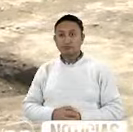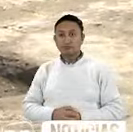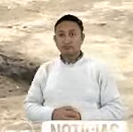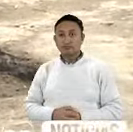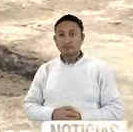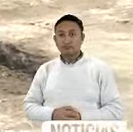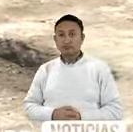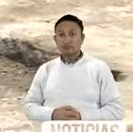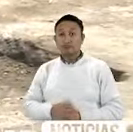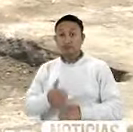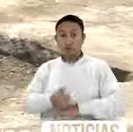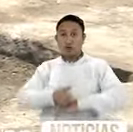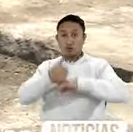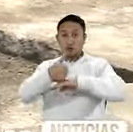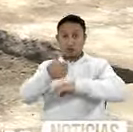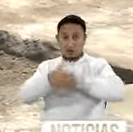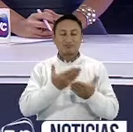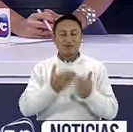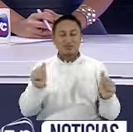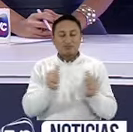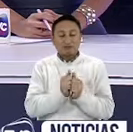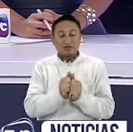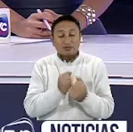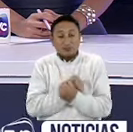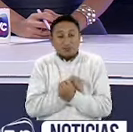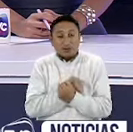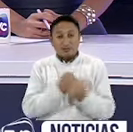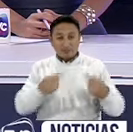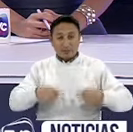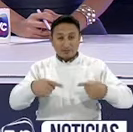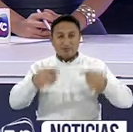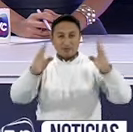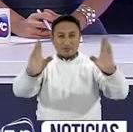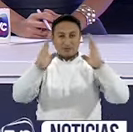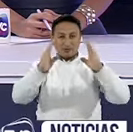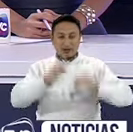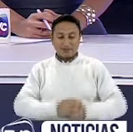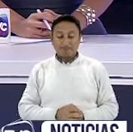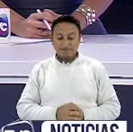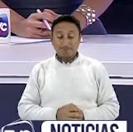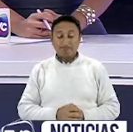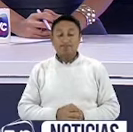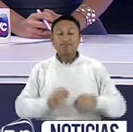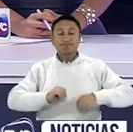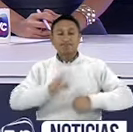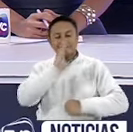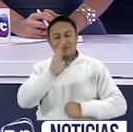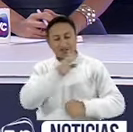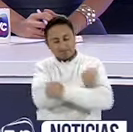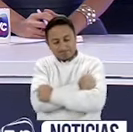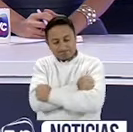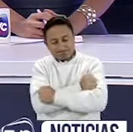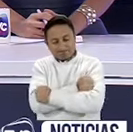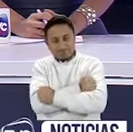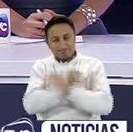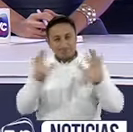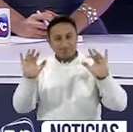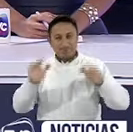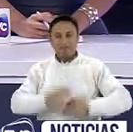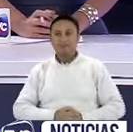acercamiento con las autoridades. En Quito Informa. Cariño, pero sobre todo esa fiel sintonía. Como siempre, un abrazo grande.